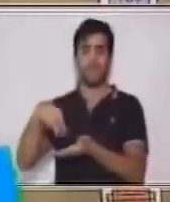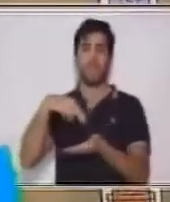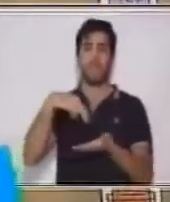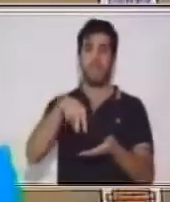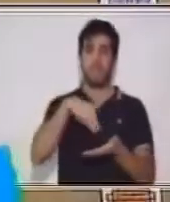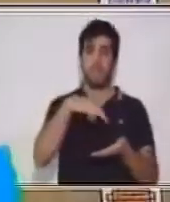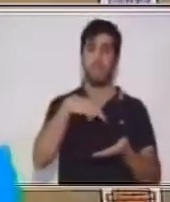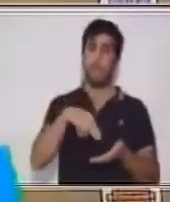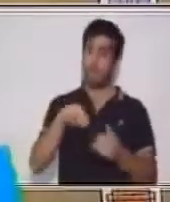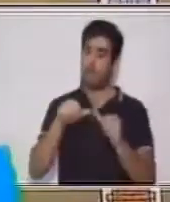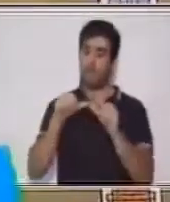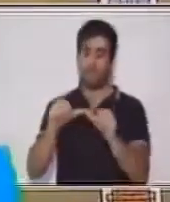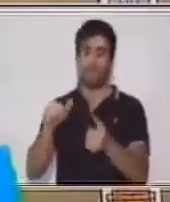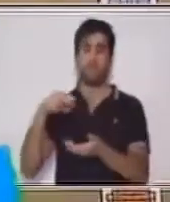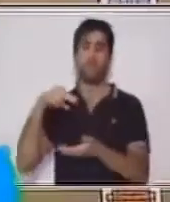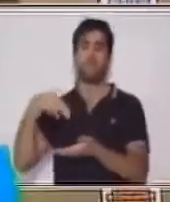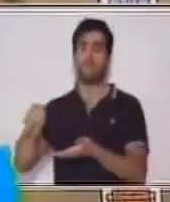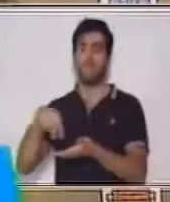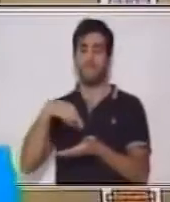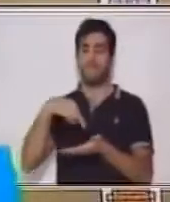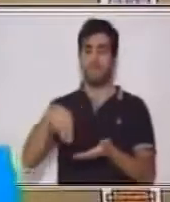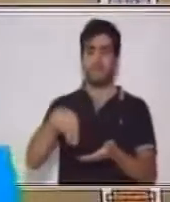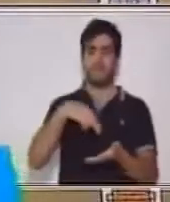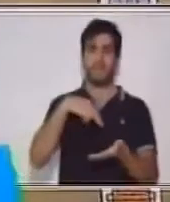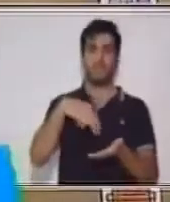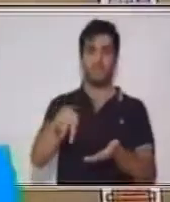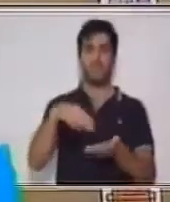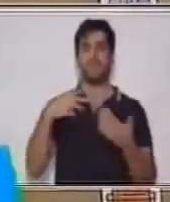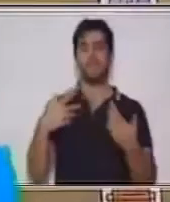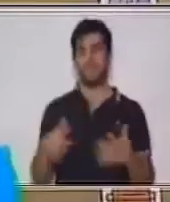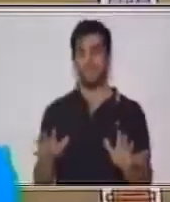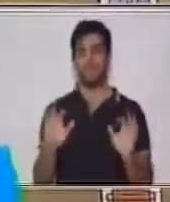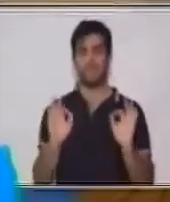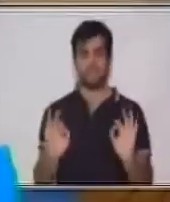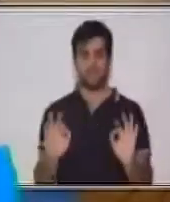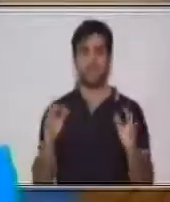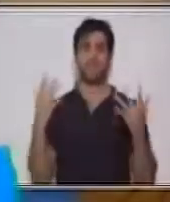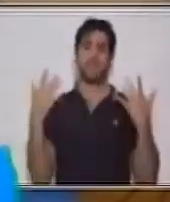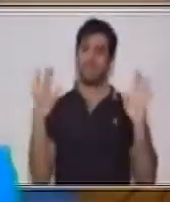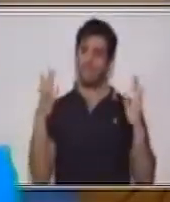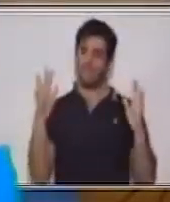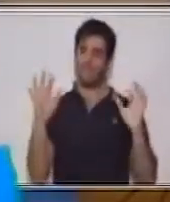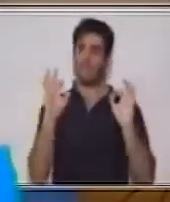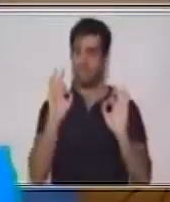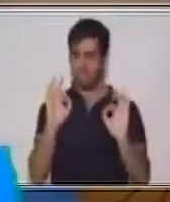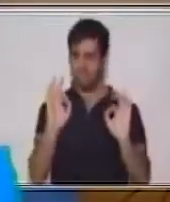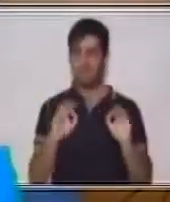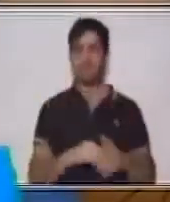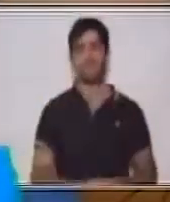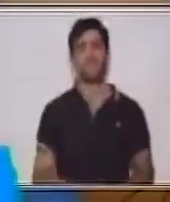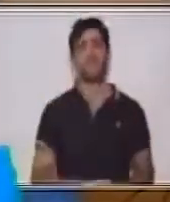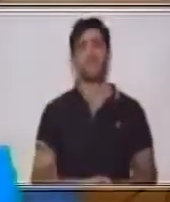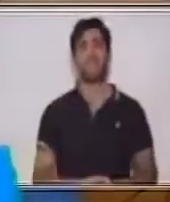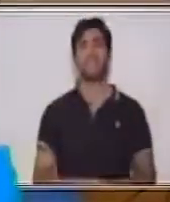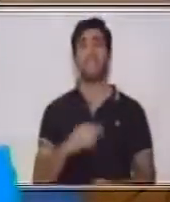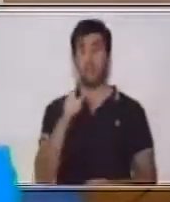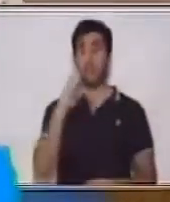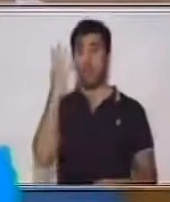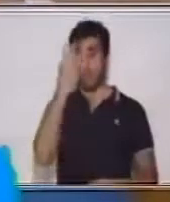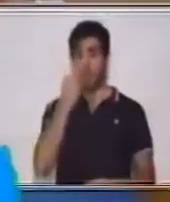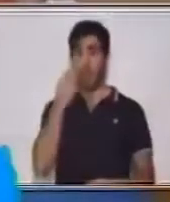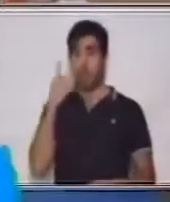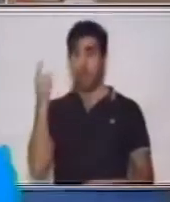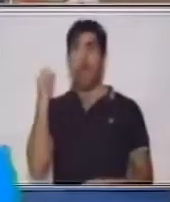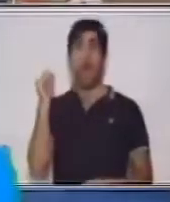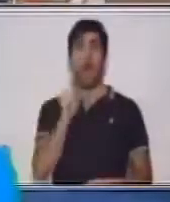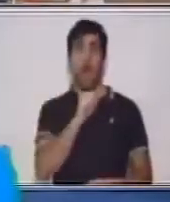Baila. Baila, baila, baila, baila. Muy bien, excelente. Qué bonita canción, ¿verdad? A